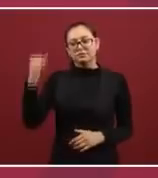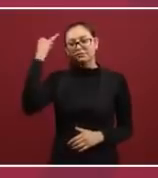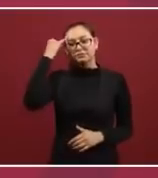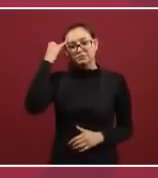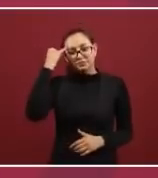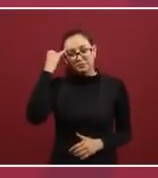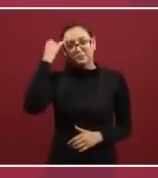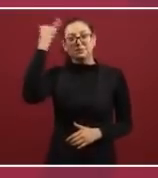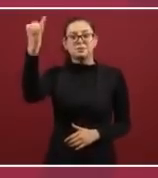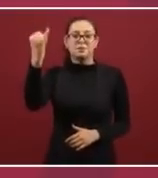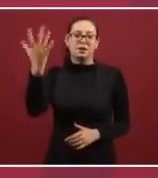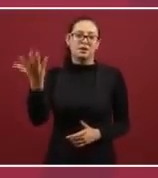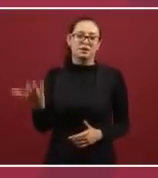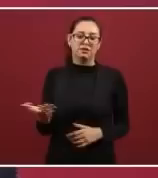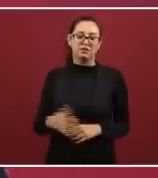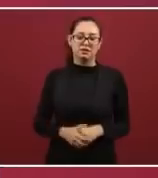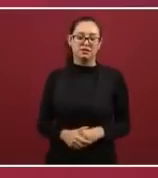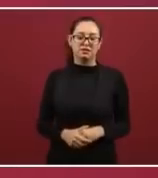paisanos que tanto